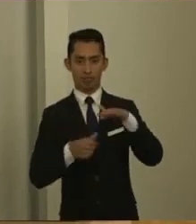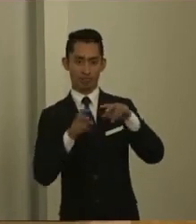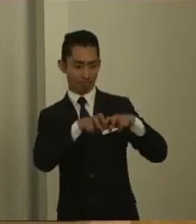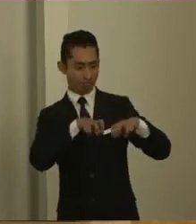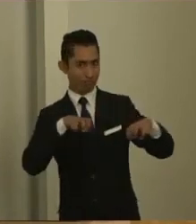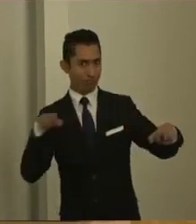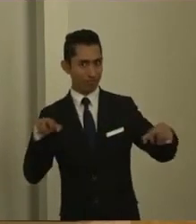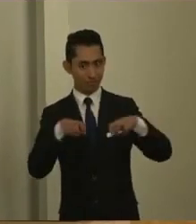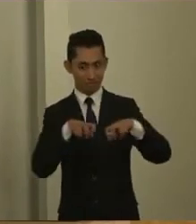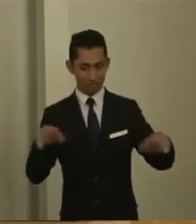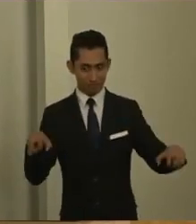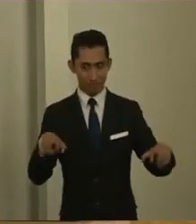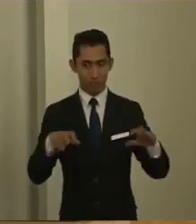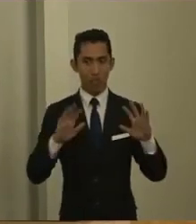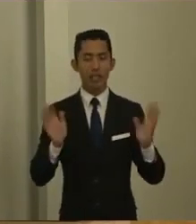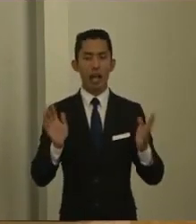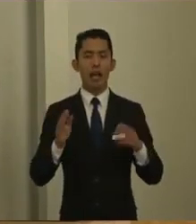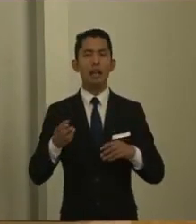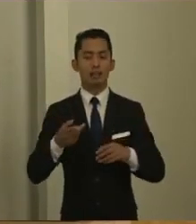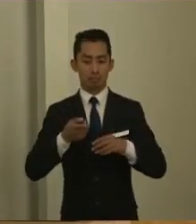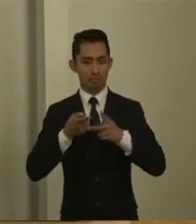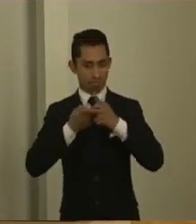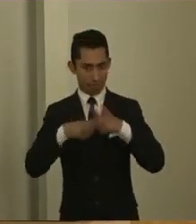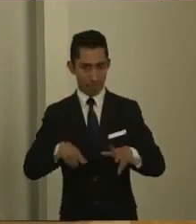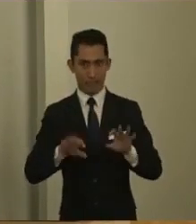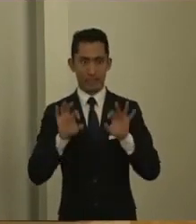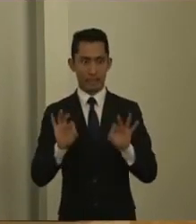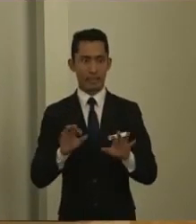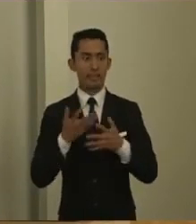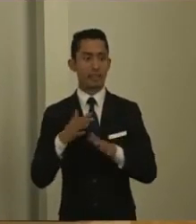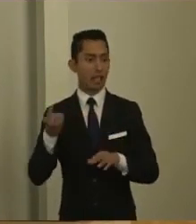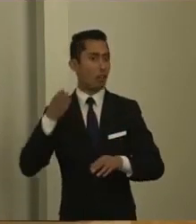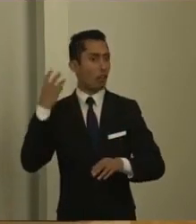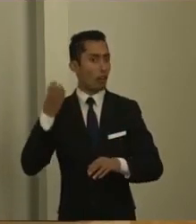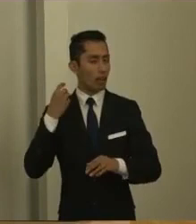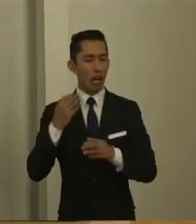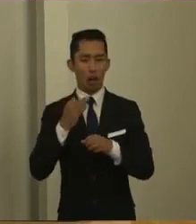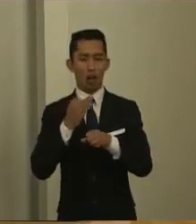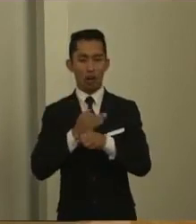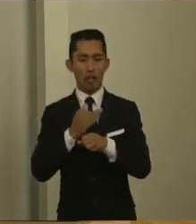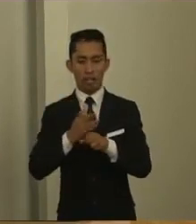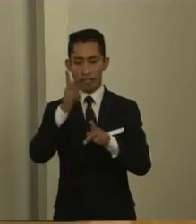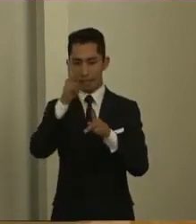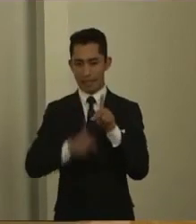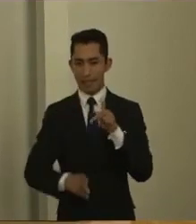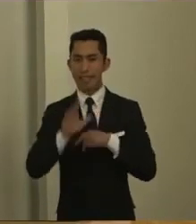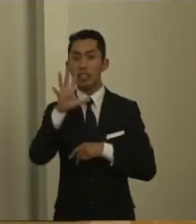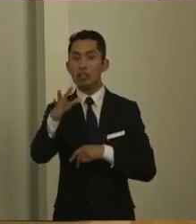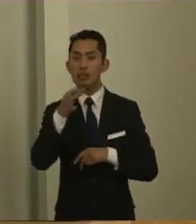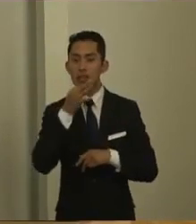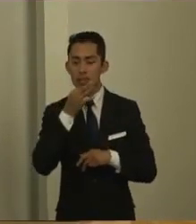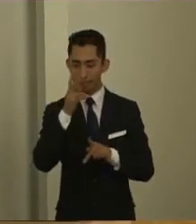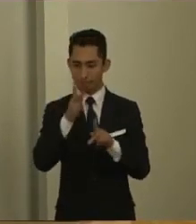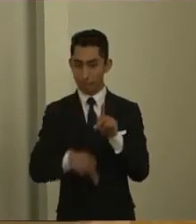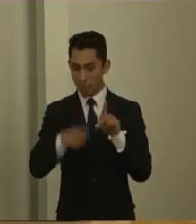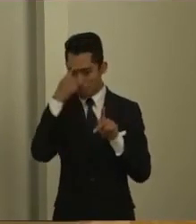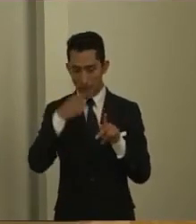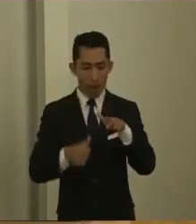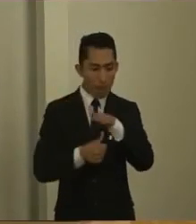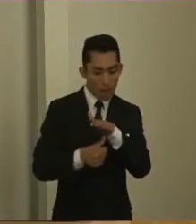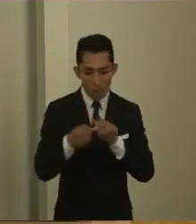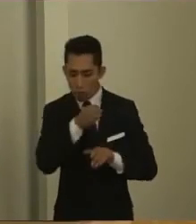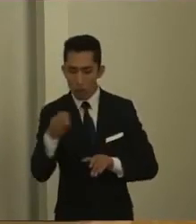la el seminario y le vamos a pedir cinco minutos para acomodar la siguiente mesa y comenzar de inmediato